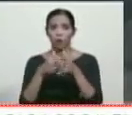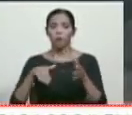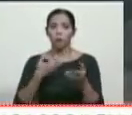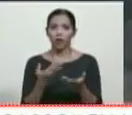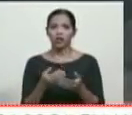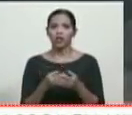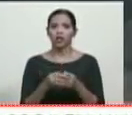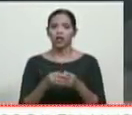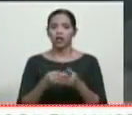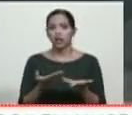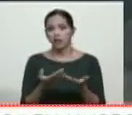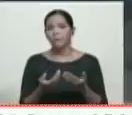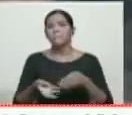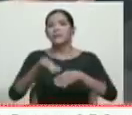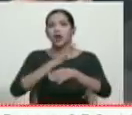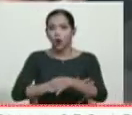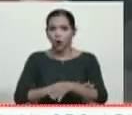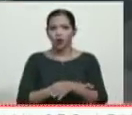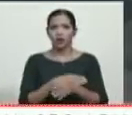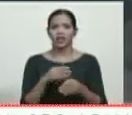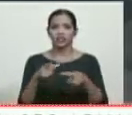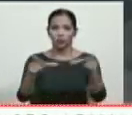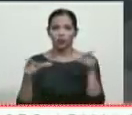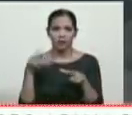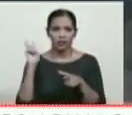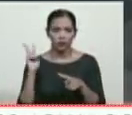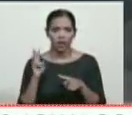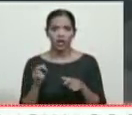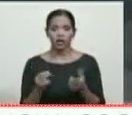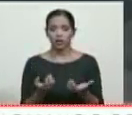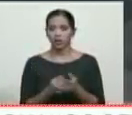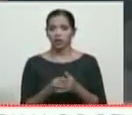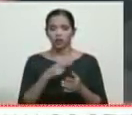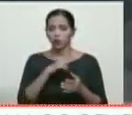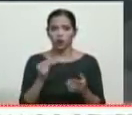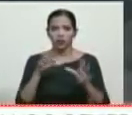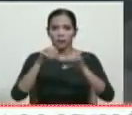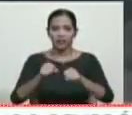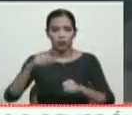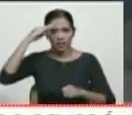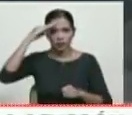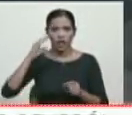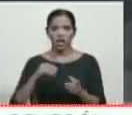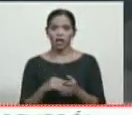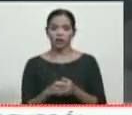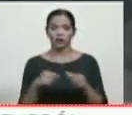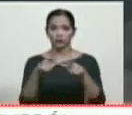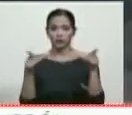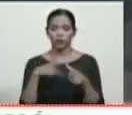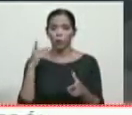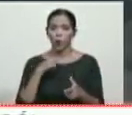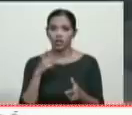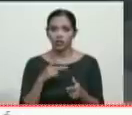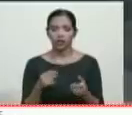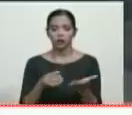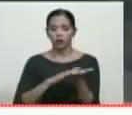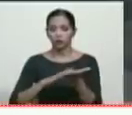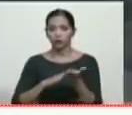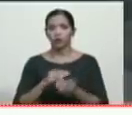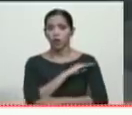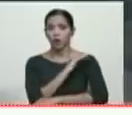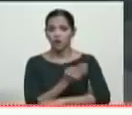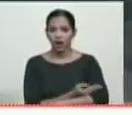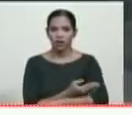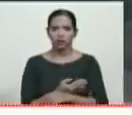Venezuela, no se pronunció contra una invasión militar, dijo que nuestro país necesita una solución política y una solución de fuerza.